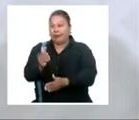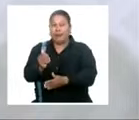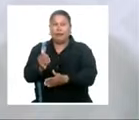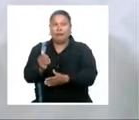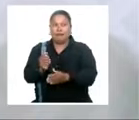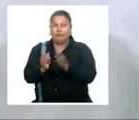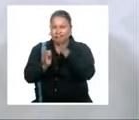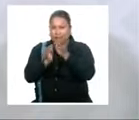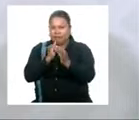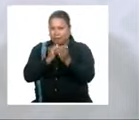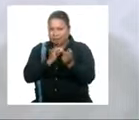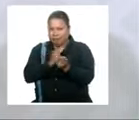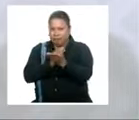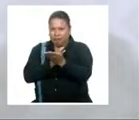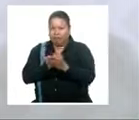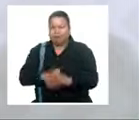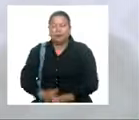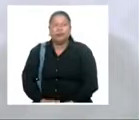Una última pregunta.